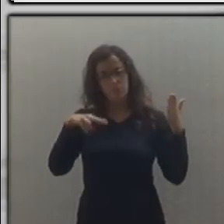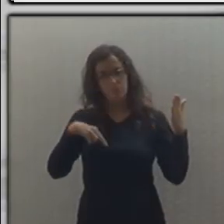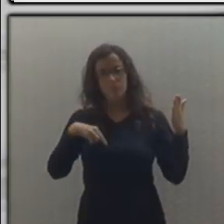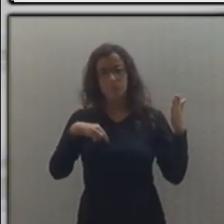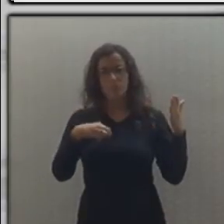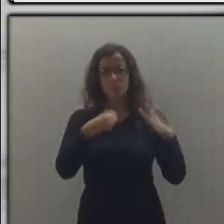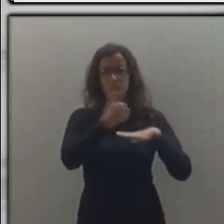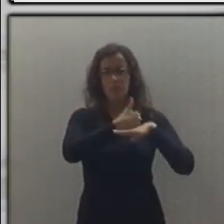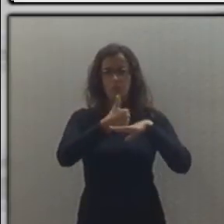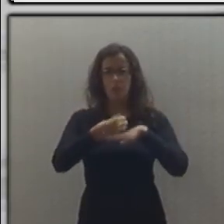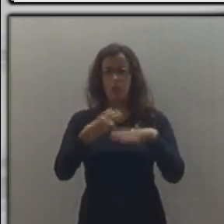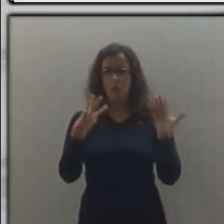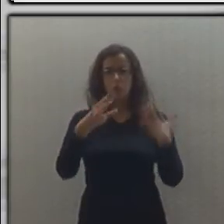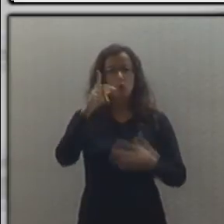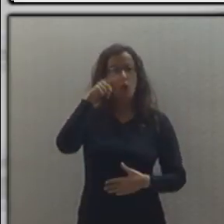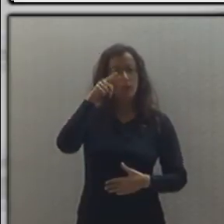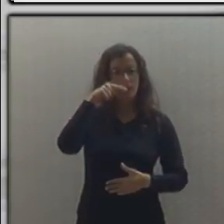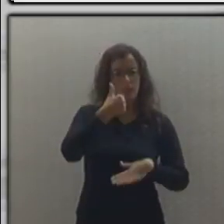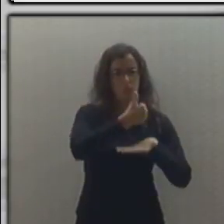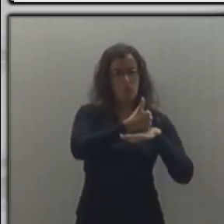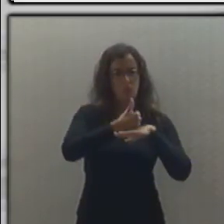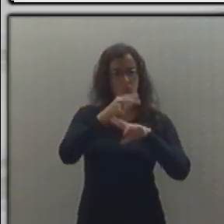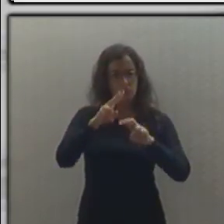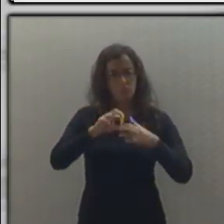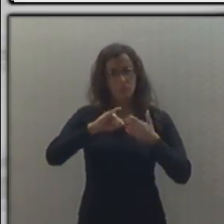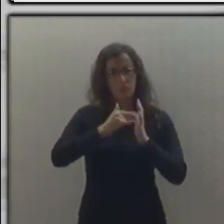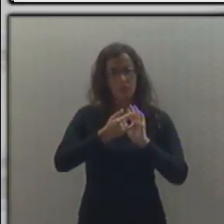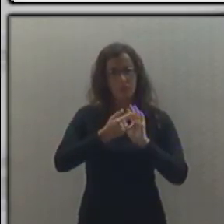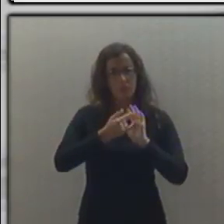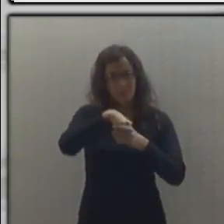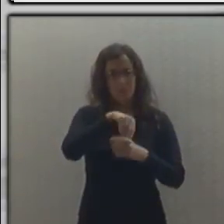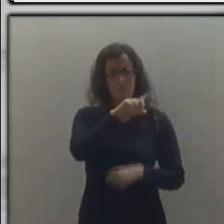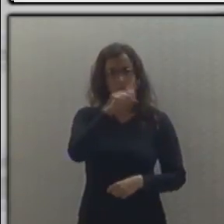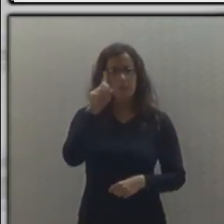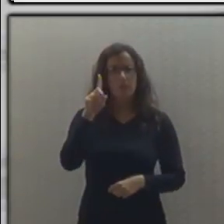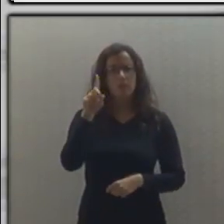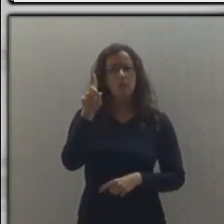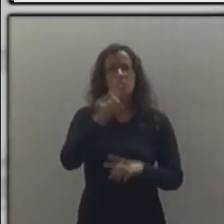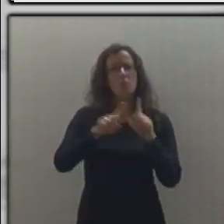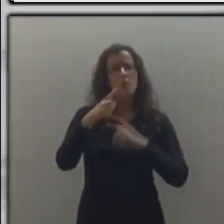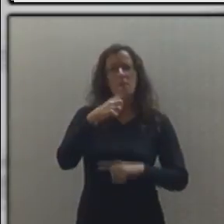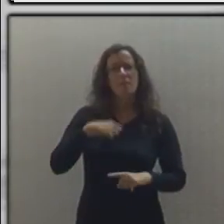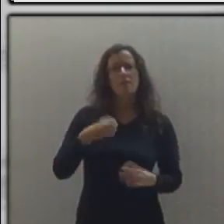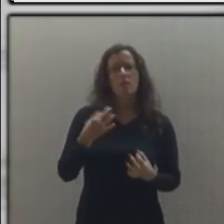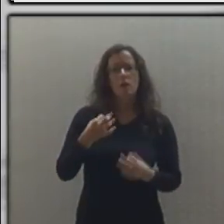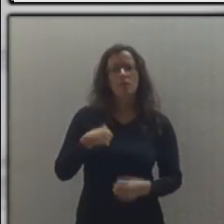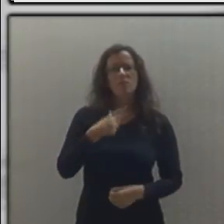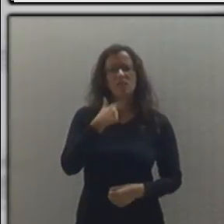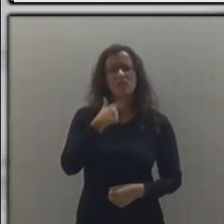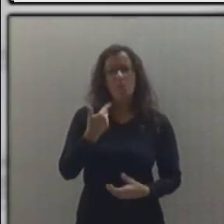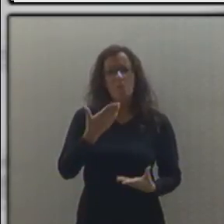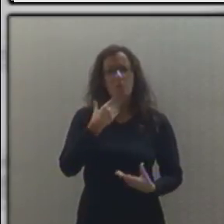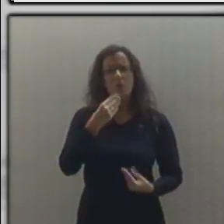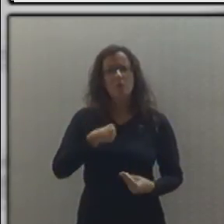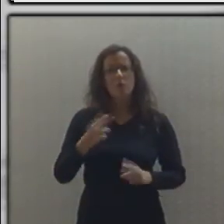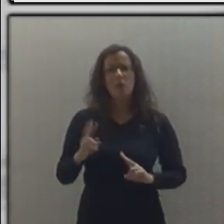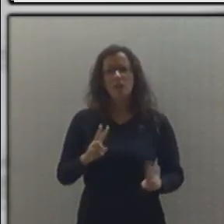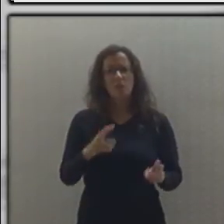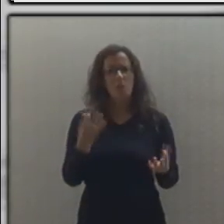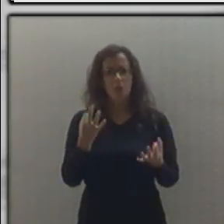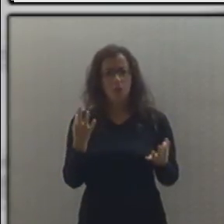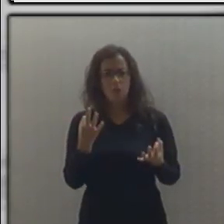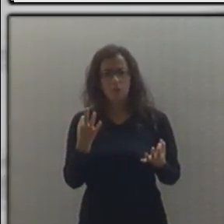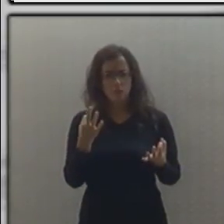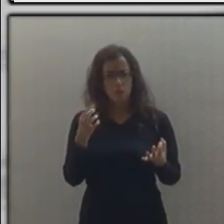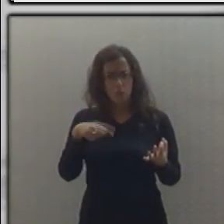8 catedráticos de proyectos de la Escuela de Madrid, la pega que me ponían era que era eso el envejecimiento activo, que ellos lo que quieren es un